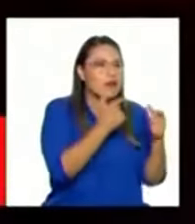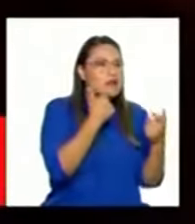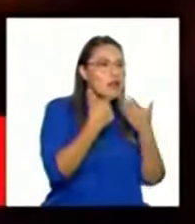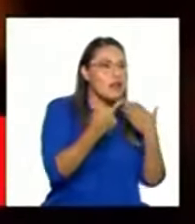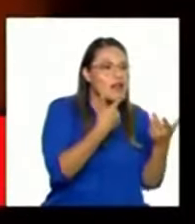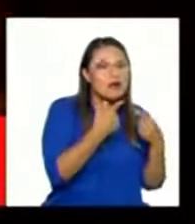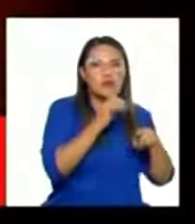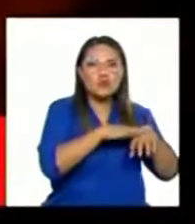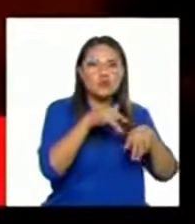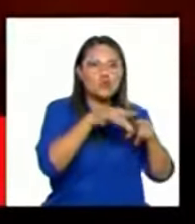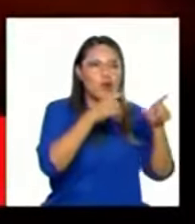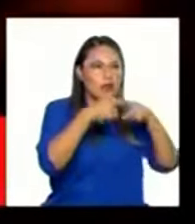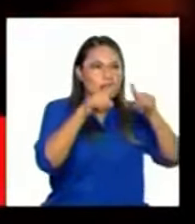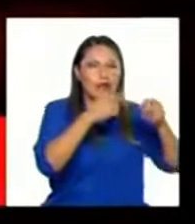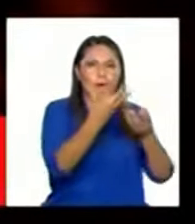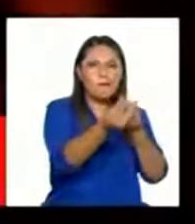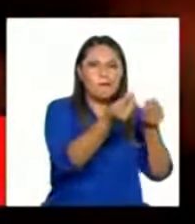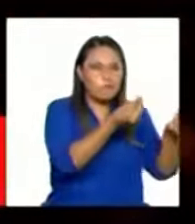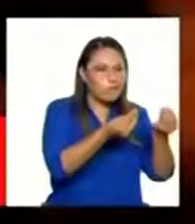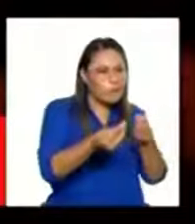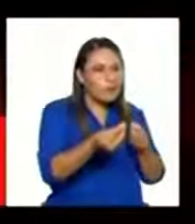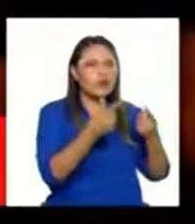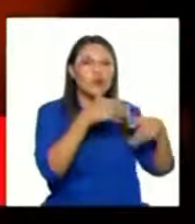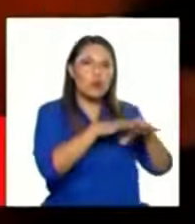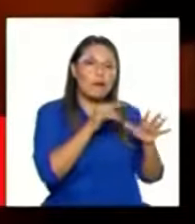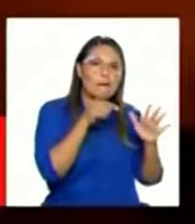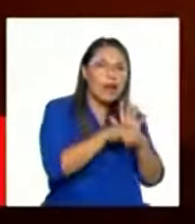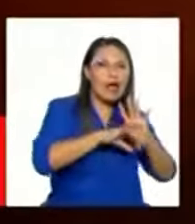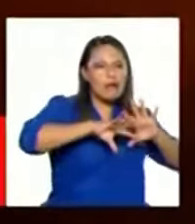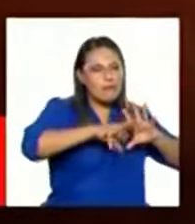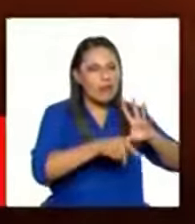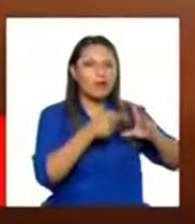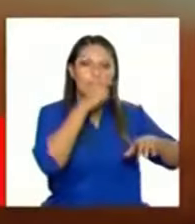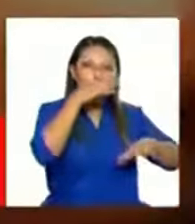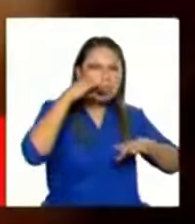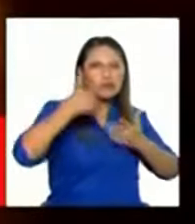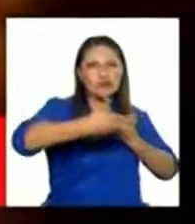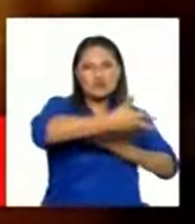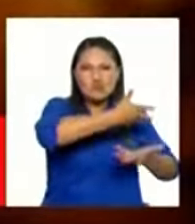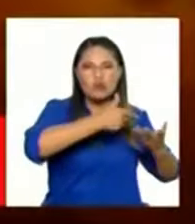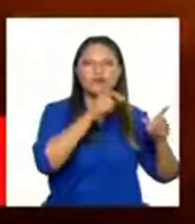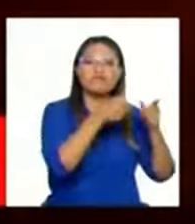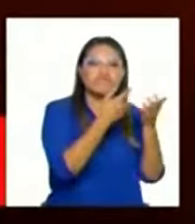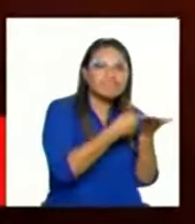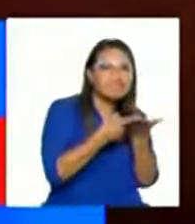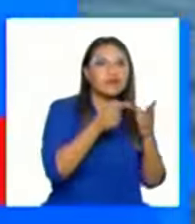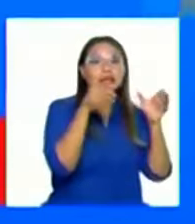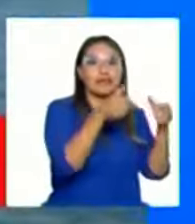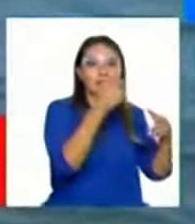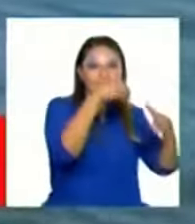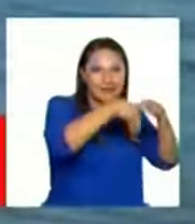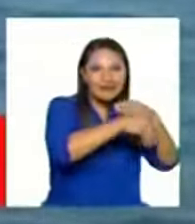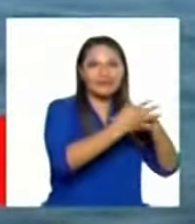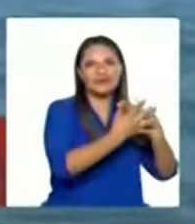de batalla de numerosas bandas vinculadas a cárteles internacionales.